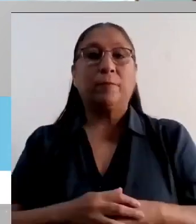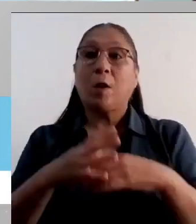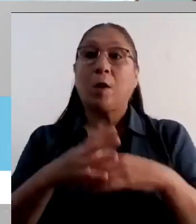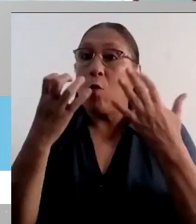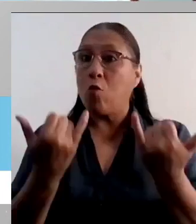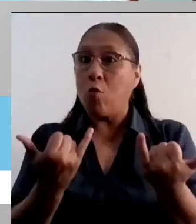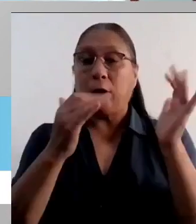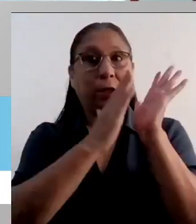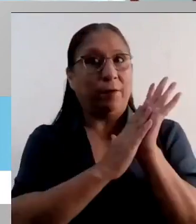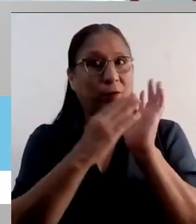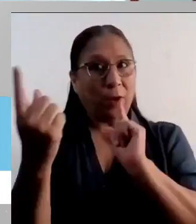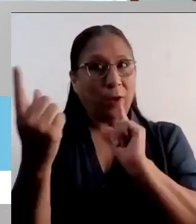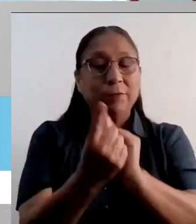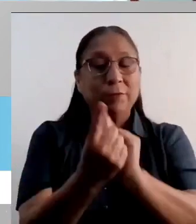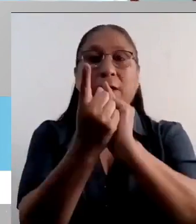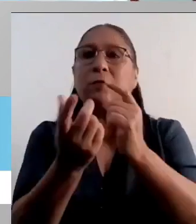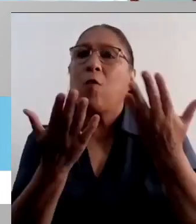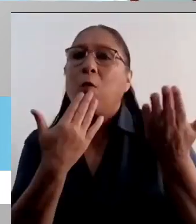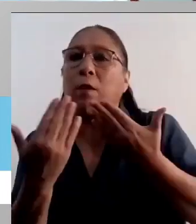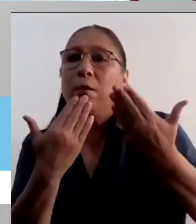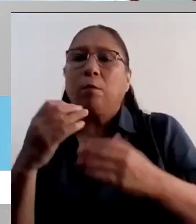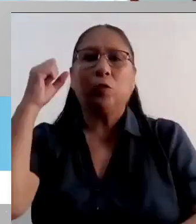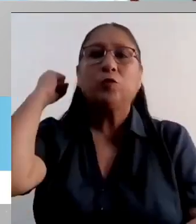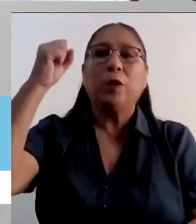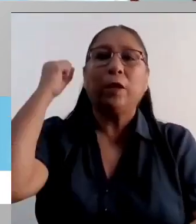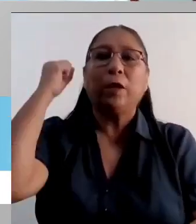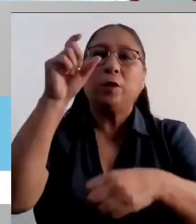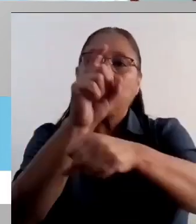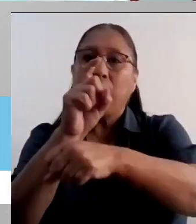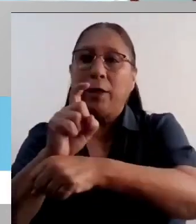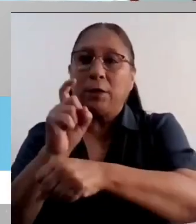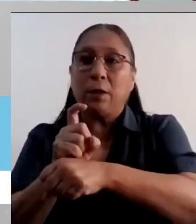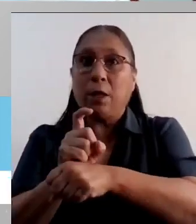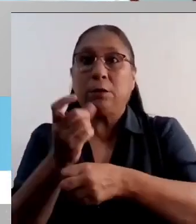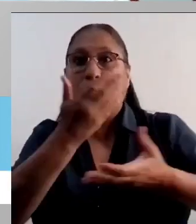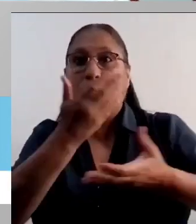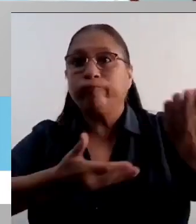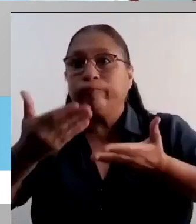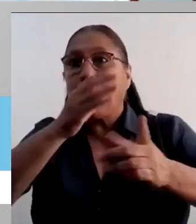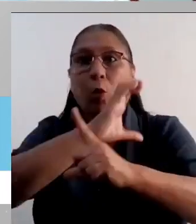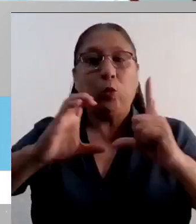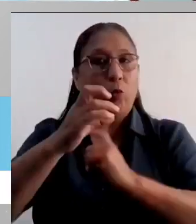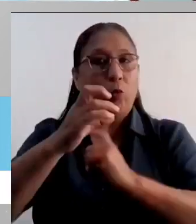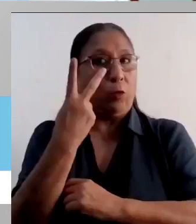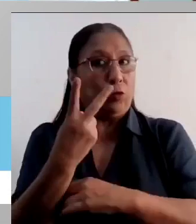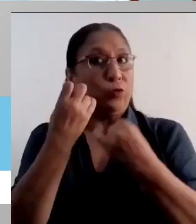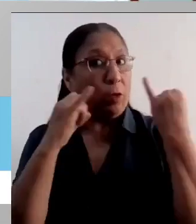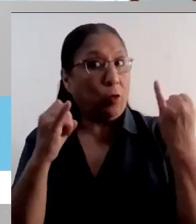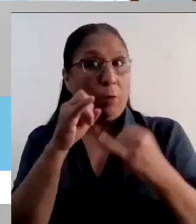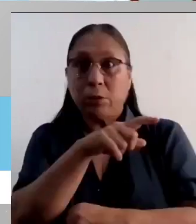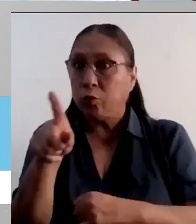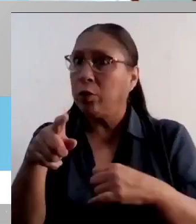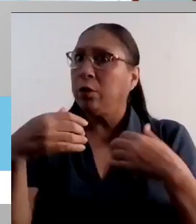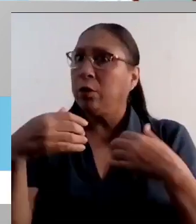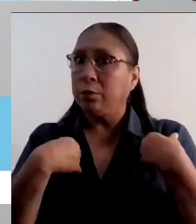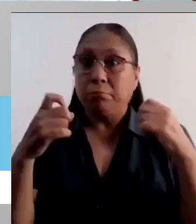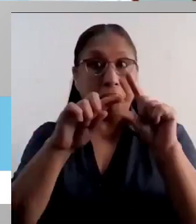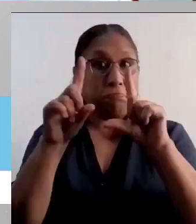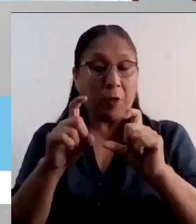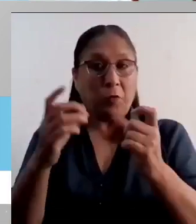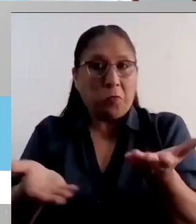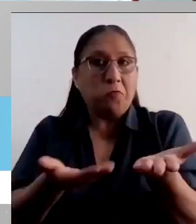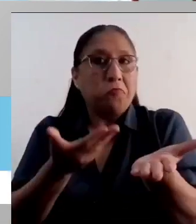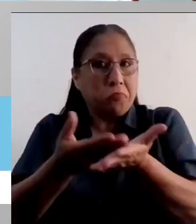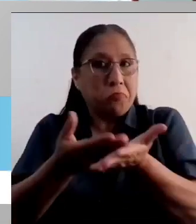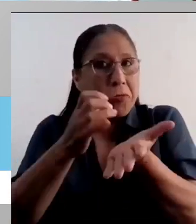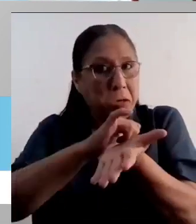Defensoría en Directo hablaremos sobre el derecho a la educación intercultural bilingüe. Si tienen alguna consulta, pueden dejarnos sus